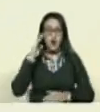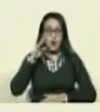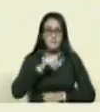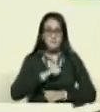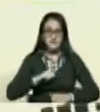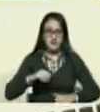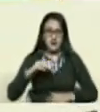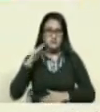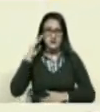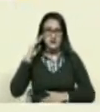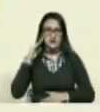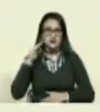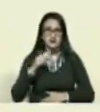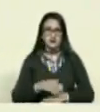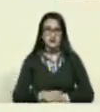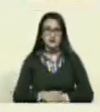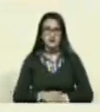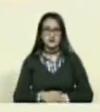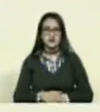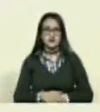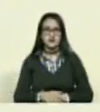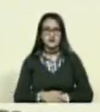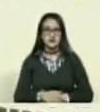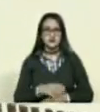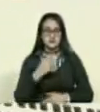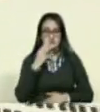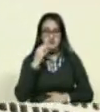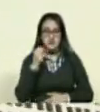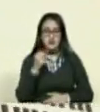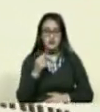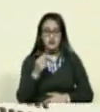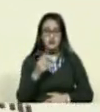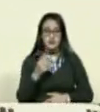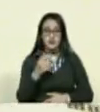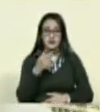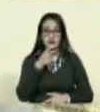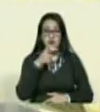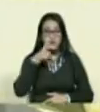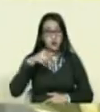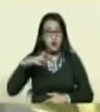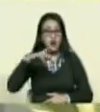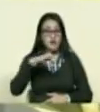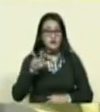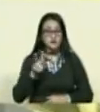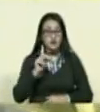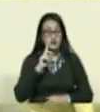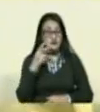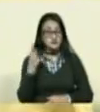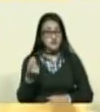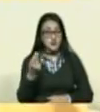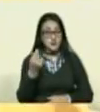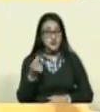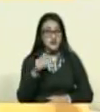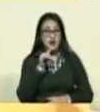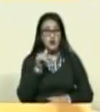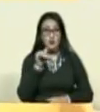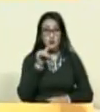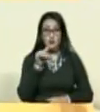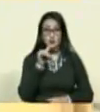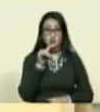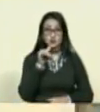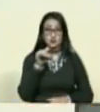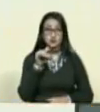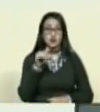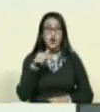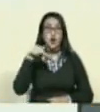jefe de Estado venezolano ha precisado además que el pueblo venezolano debe estar alerta a los anuncios que estará